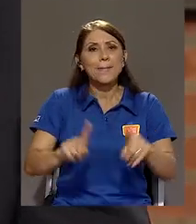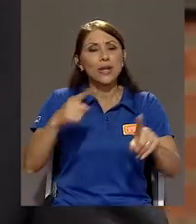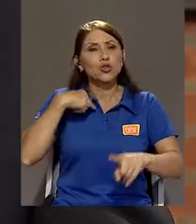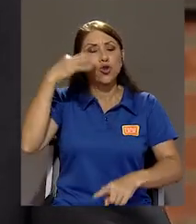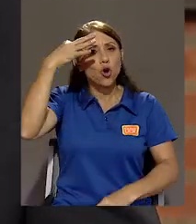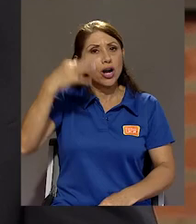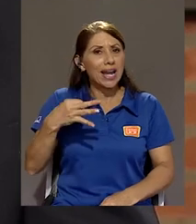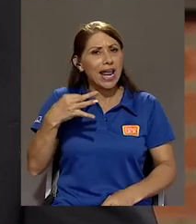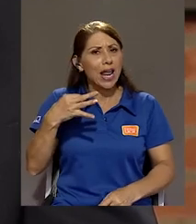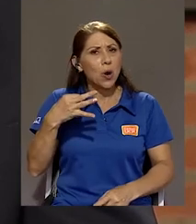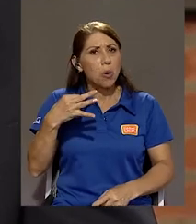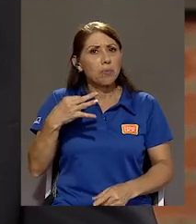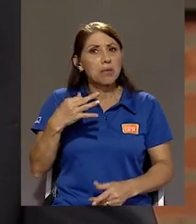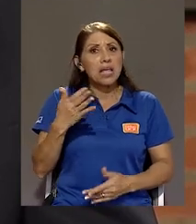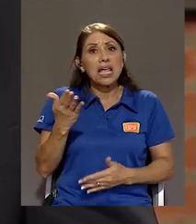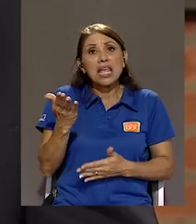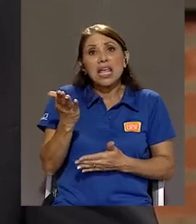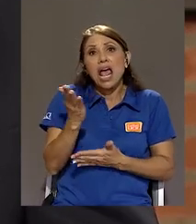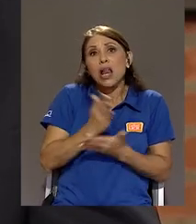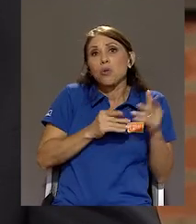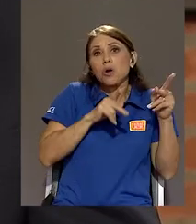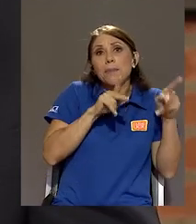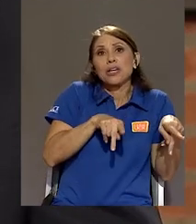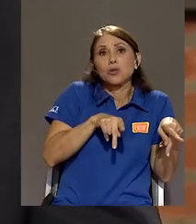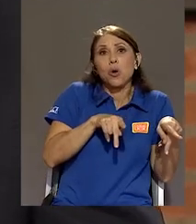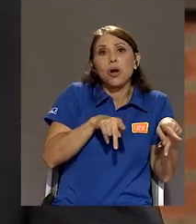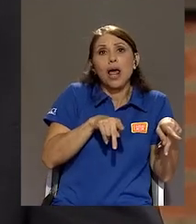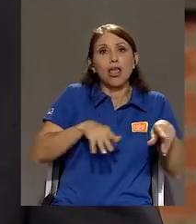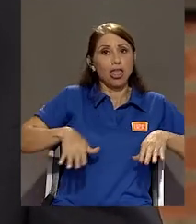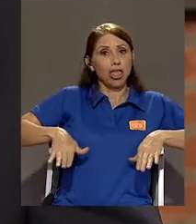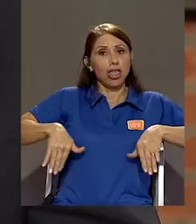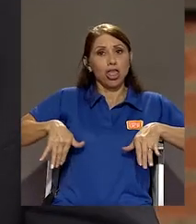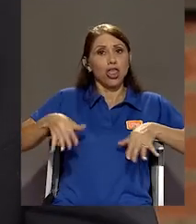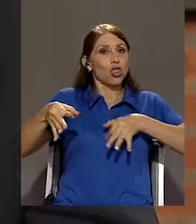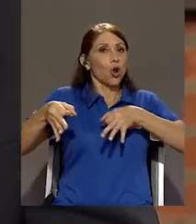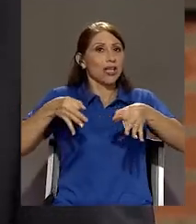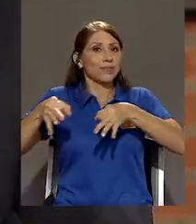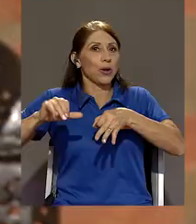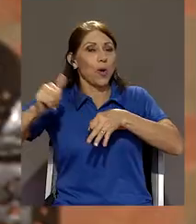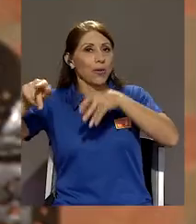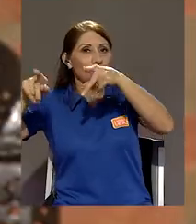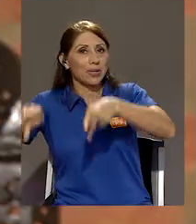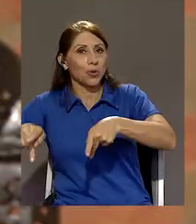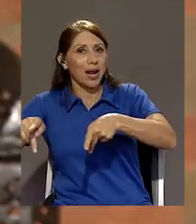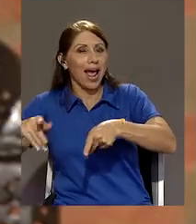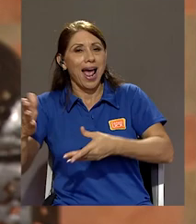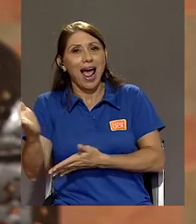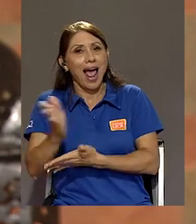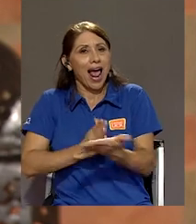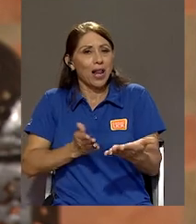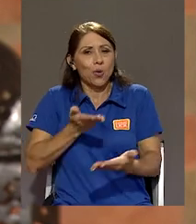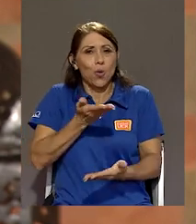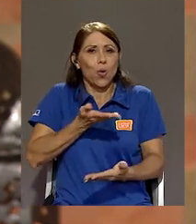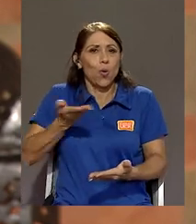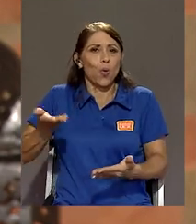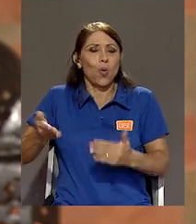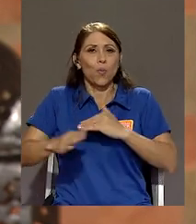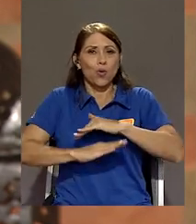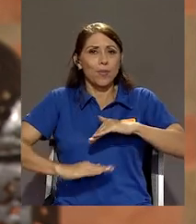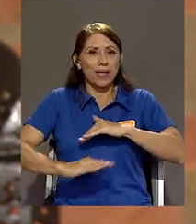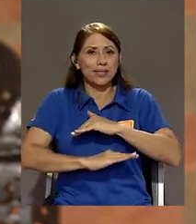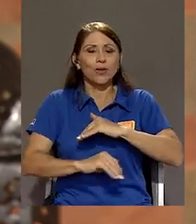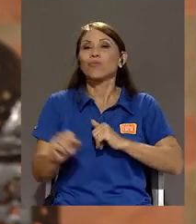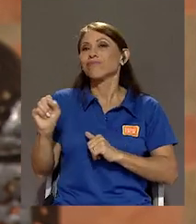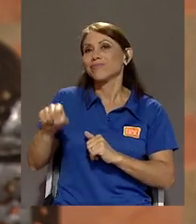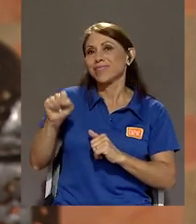pero yo creo que alguien no le explicó a alguien alguna cosa muy básica. Sí, claro. O sea, hay muchas. O sea, las